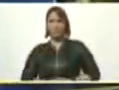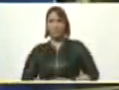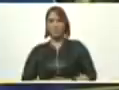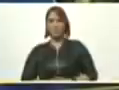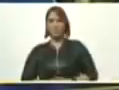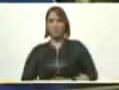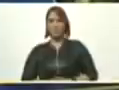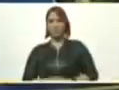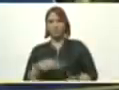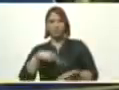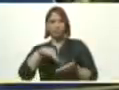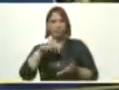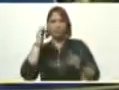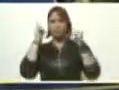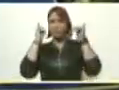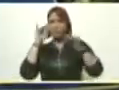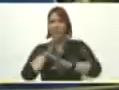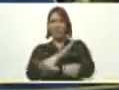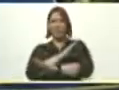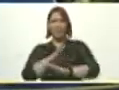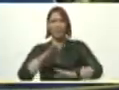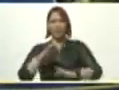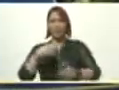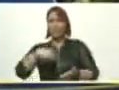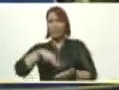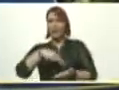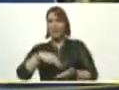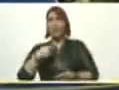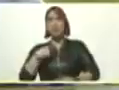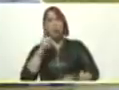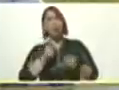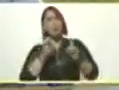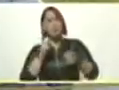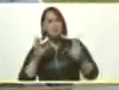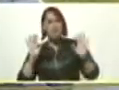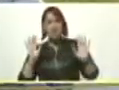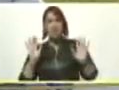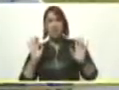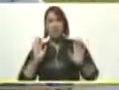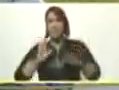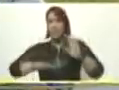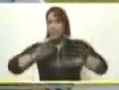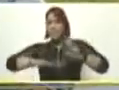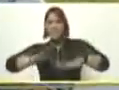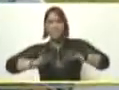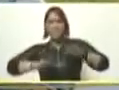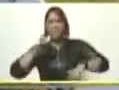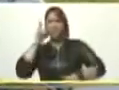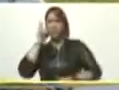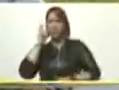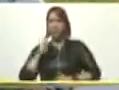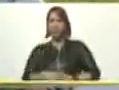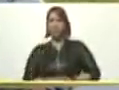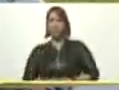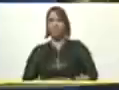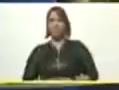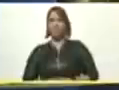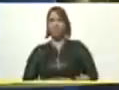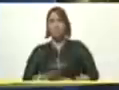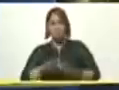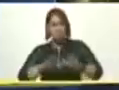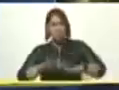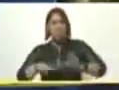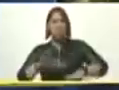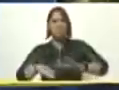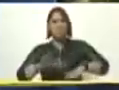gozando y cantando salsa a la tumbadora a la conga al bongó